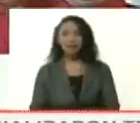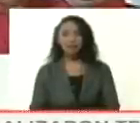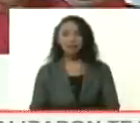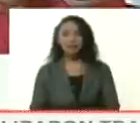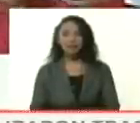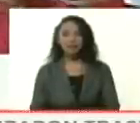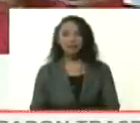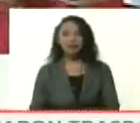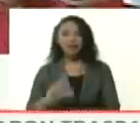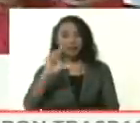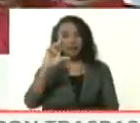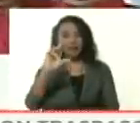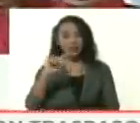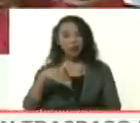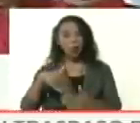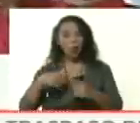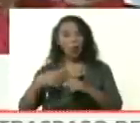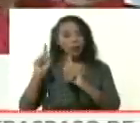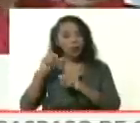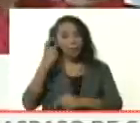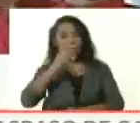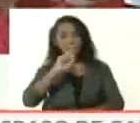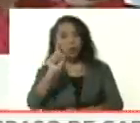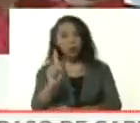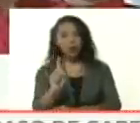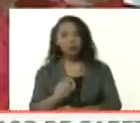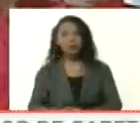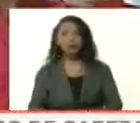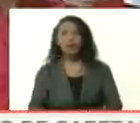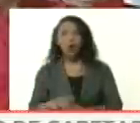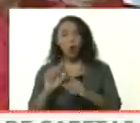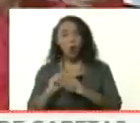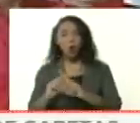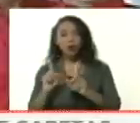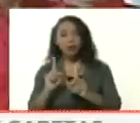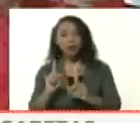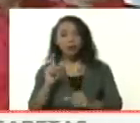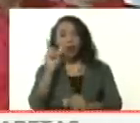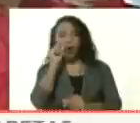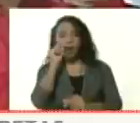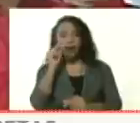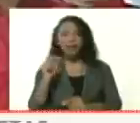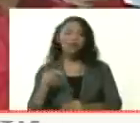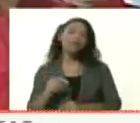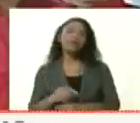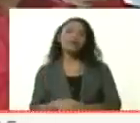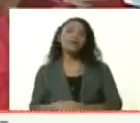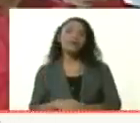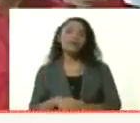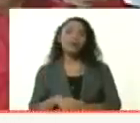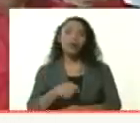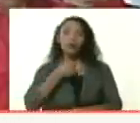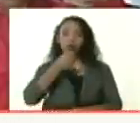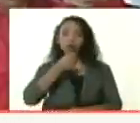Siguiente pregunta, por favor. Siguiente pregunta la formula Gladys Ochoa, Circuito Estéreo Plus de Calabozo.